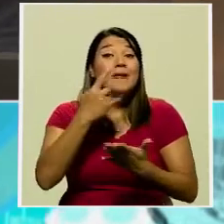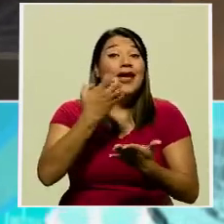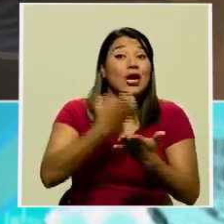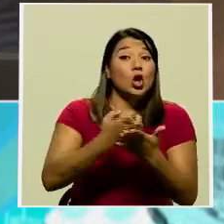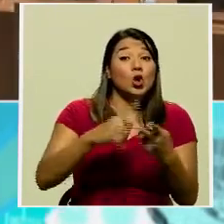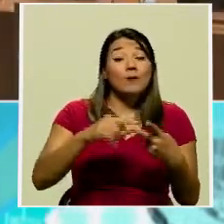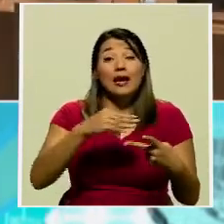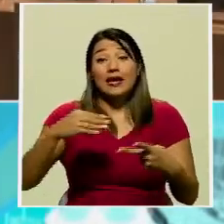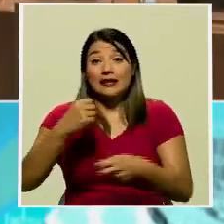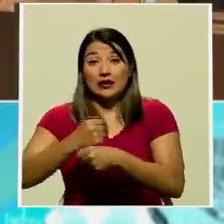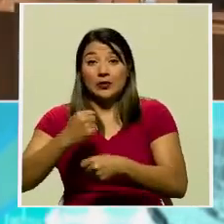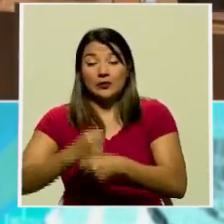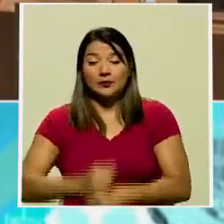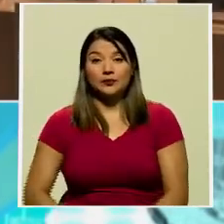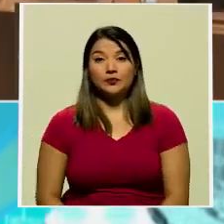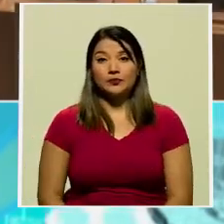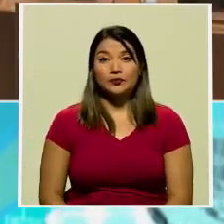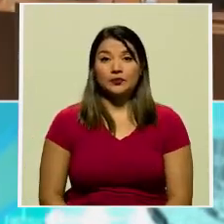empleo.